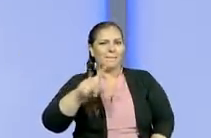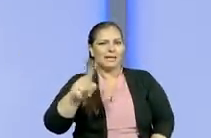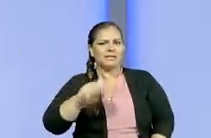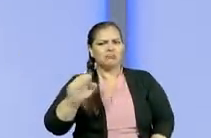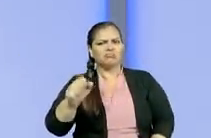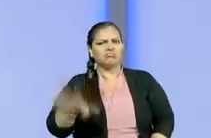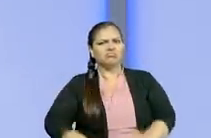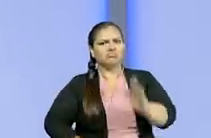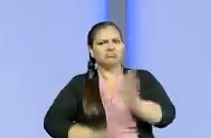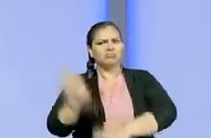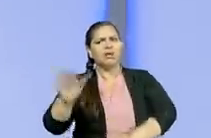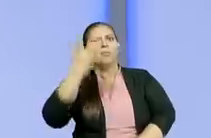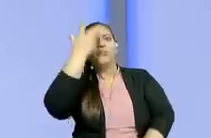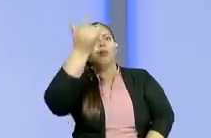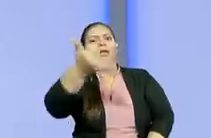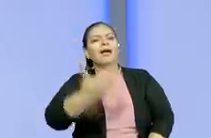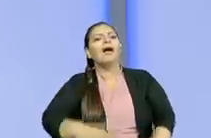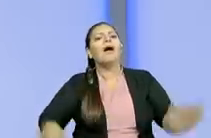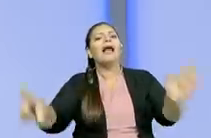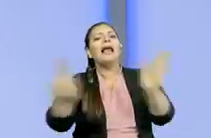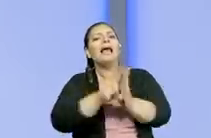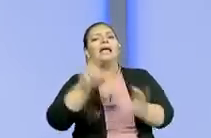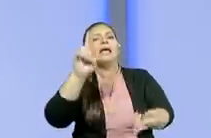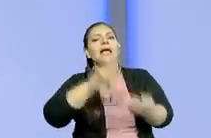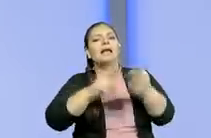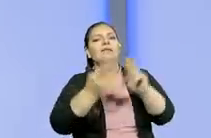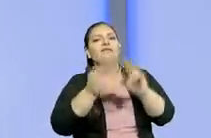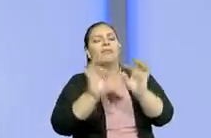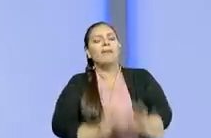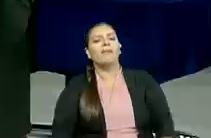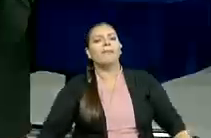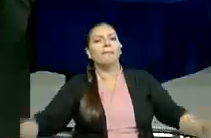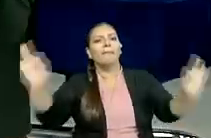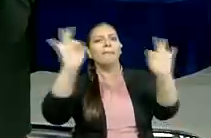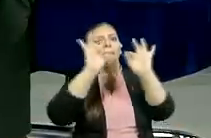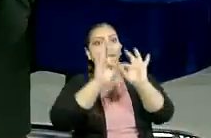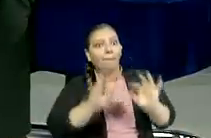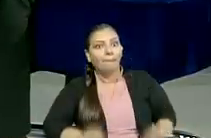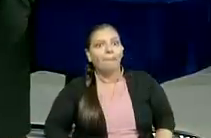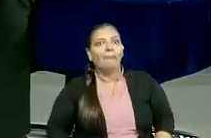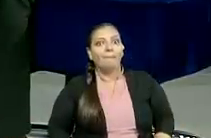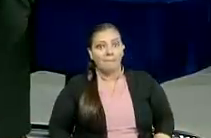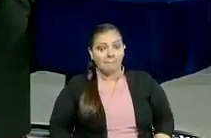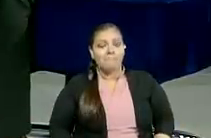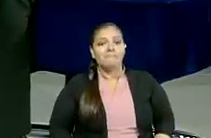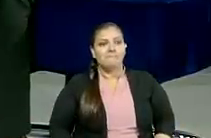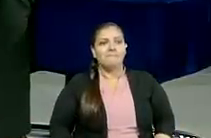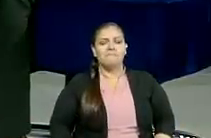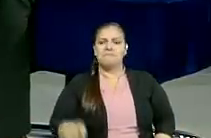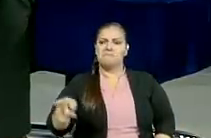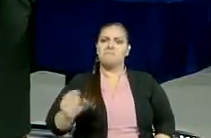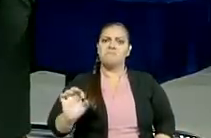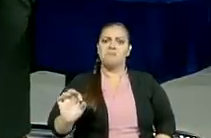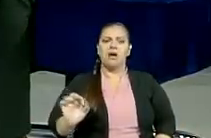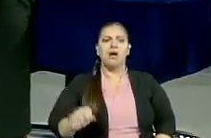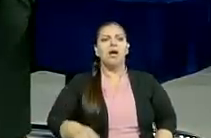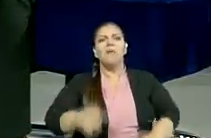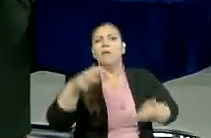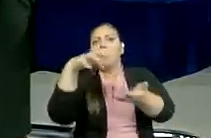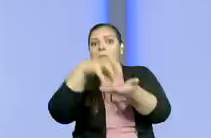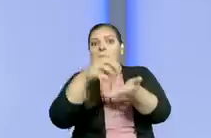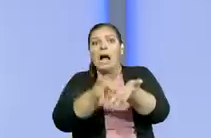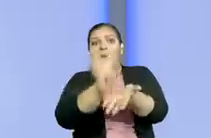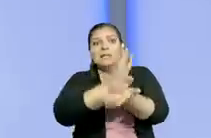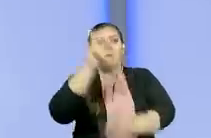se comenzaron a generar leyes importantes, algunas reformas muy importantes. Lamentablemente, escándalos y escándalos.